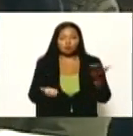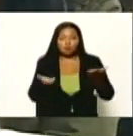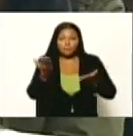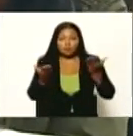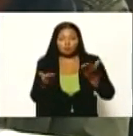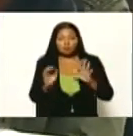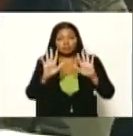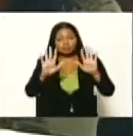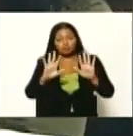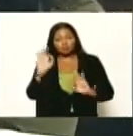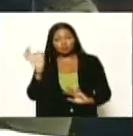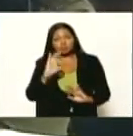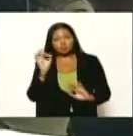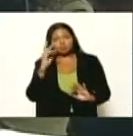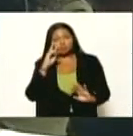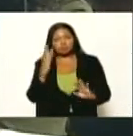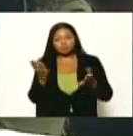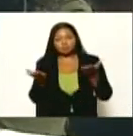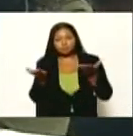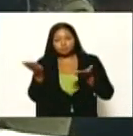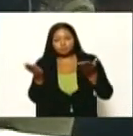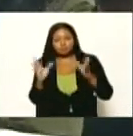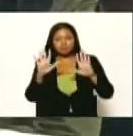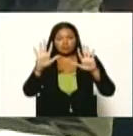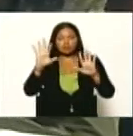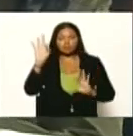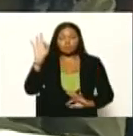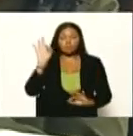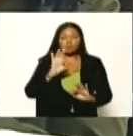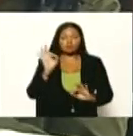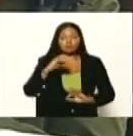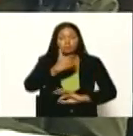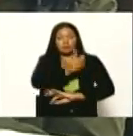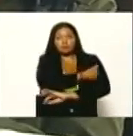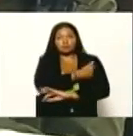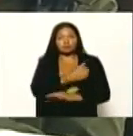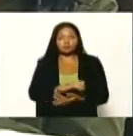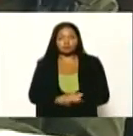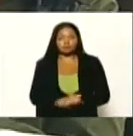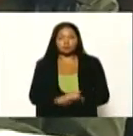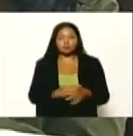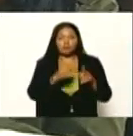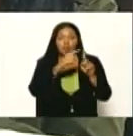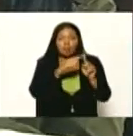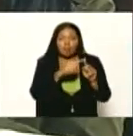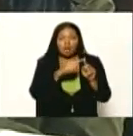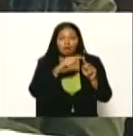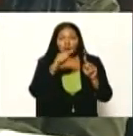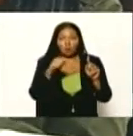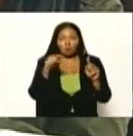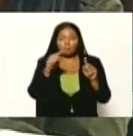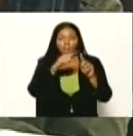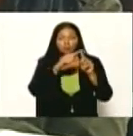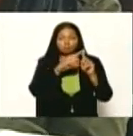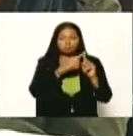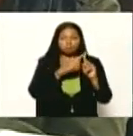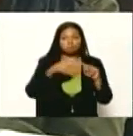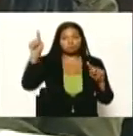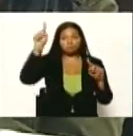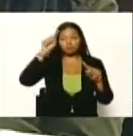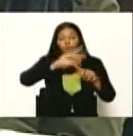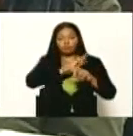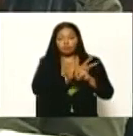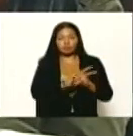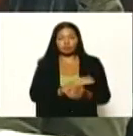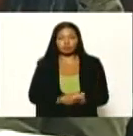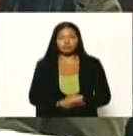el 10%, verá que en el 10% de vacunación la curva de contagio de la Delta es muchísimo mayor. Es decir,